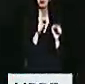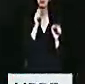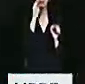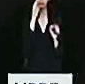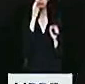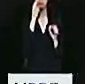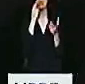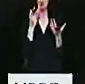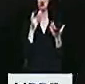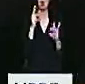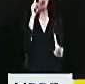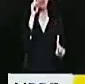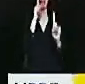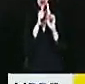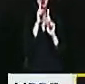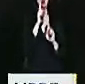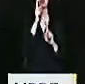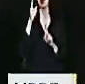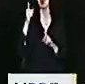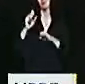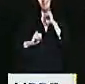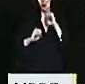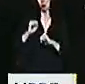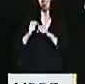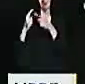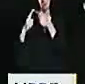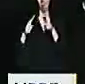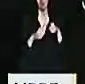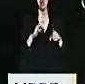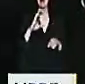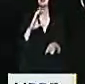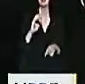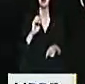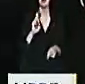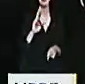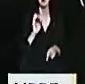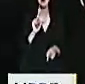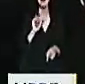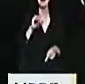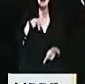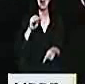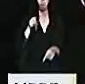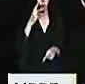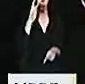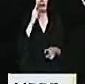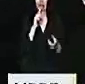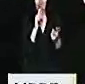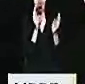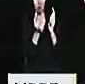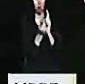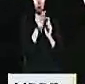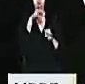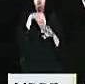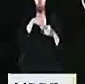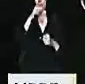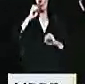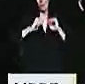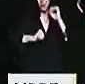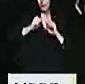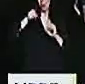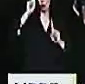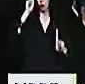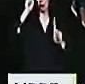eje estructurante, ¿no?, del propósito que tienen las empresas precisamente. Carolina, ¿tú has visto cambios desde ese punto de vista en las empresas, por ejemplo, de poner este foco y este